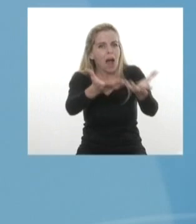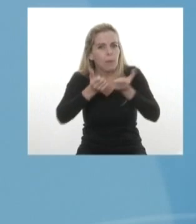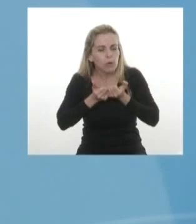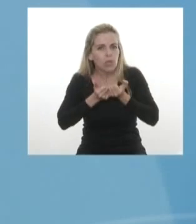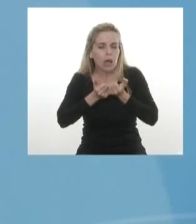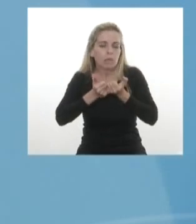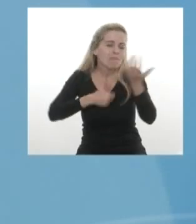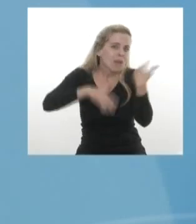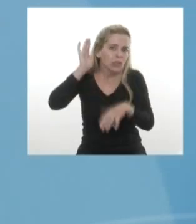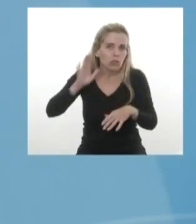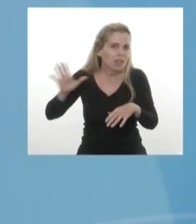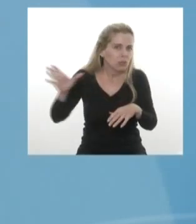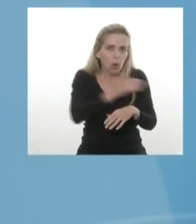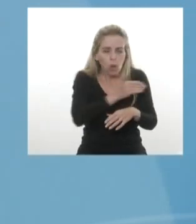esfuerzo.